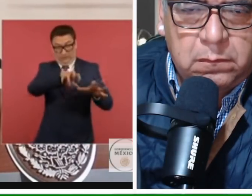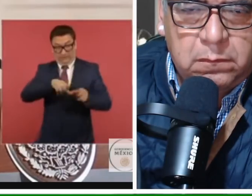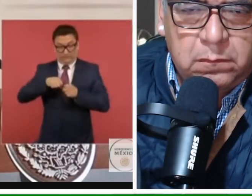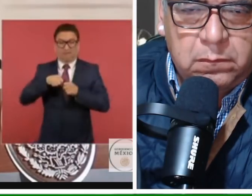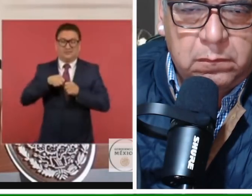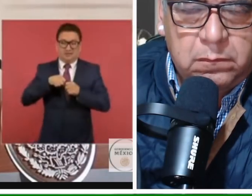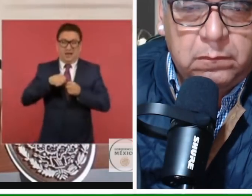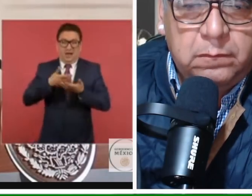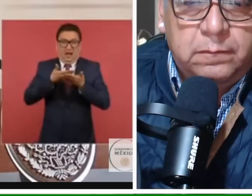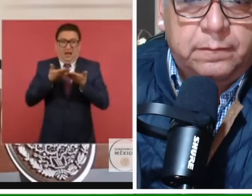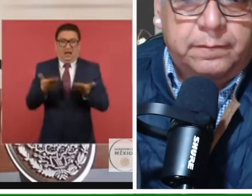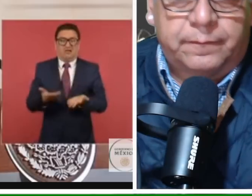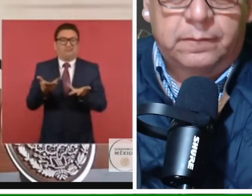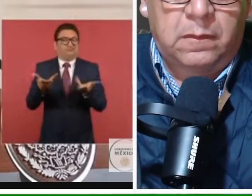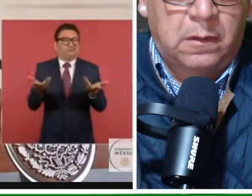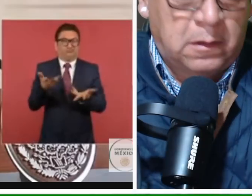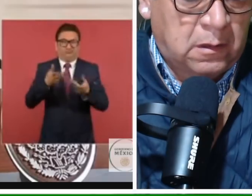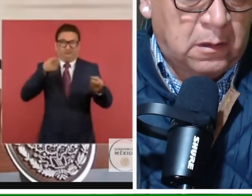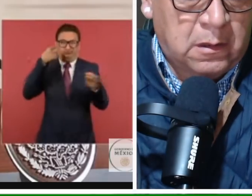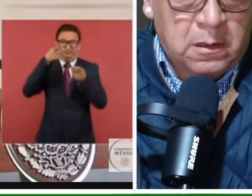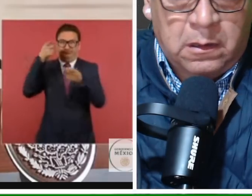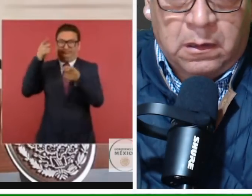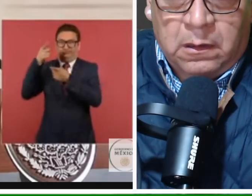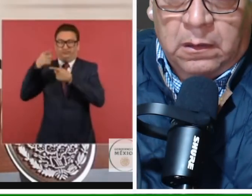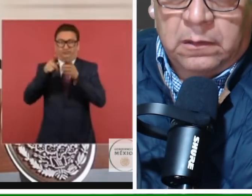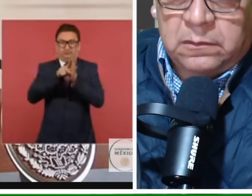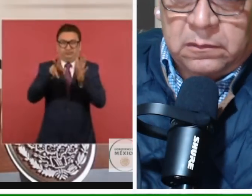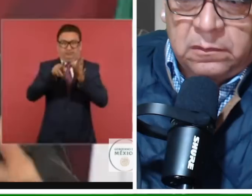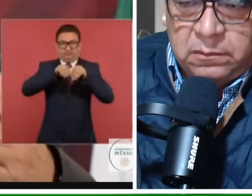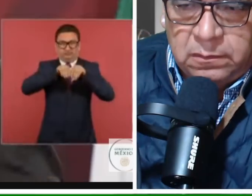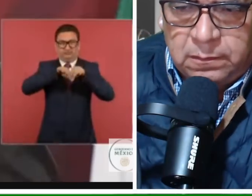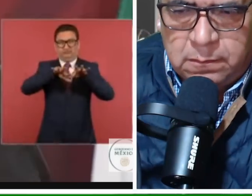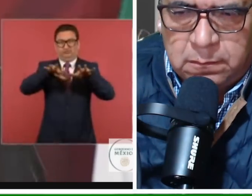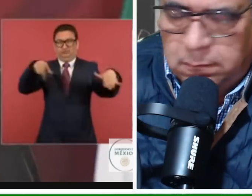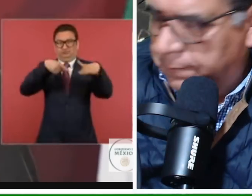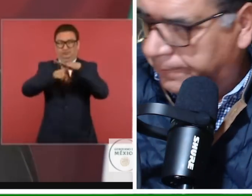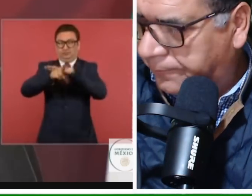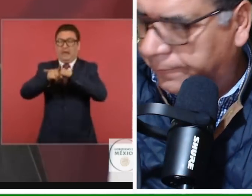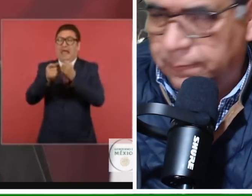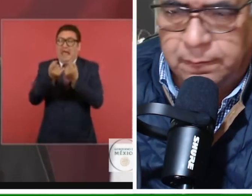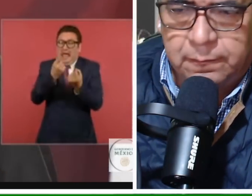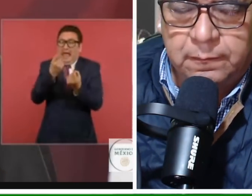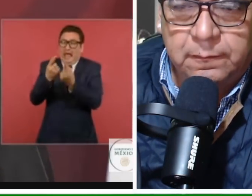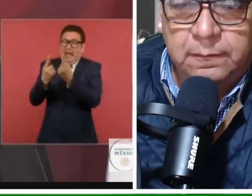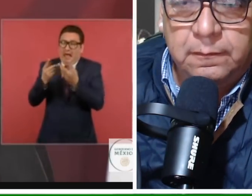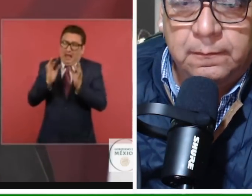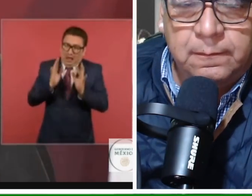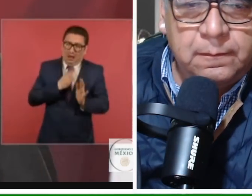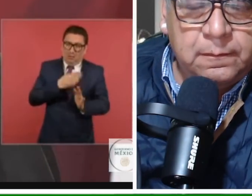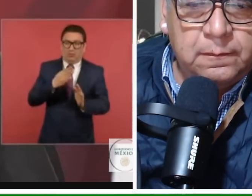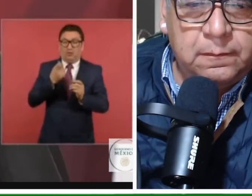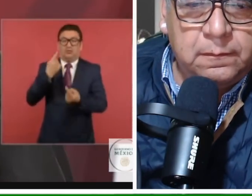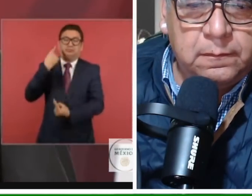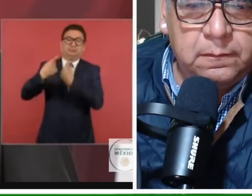el lanzar a todos los medios, con honrosas excepciones, en contra